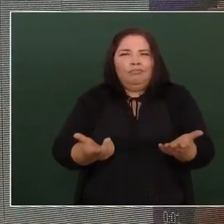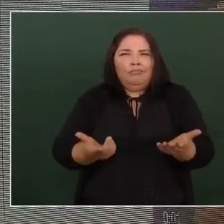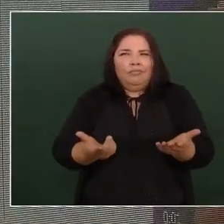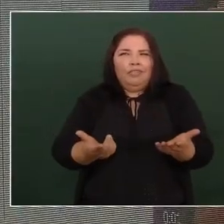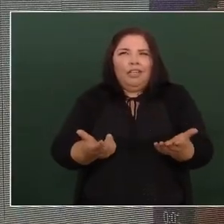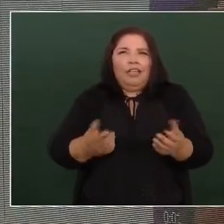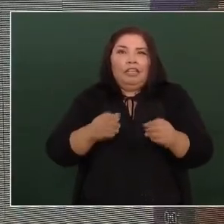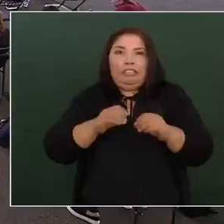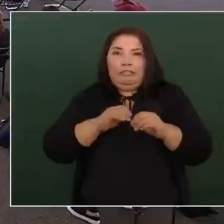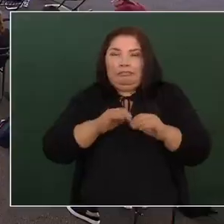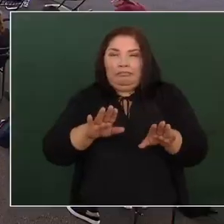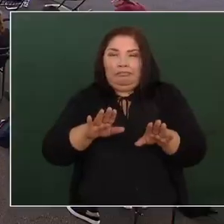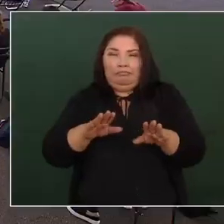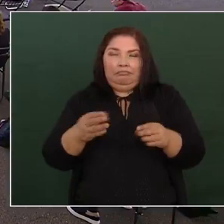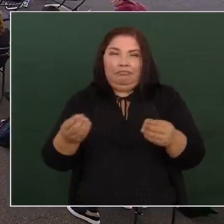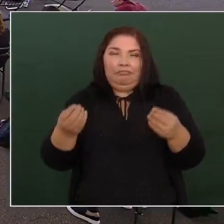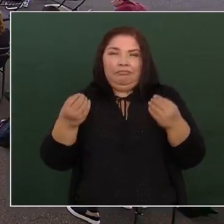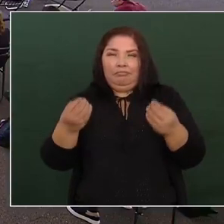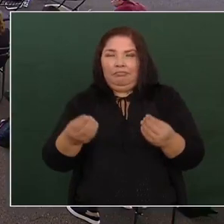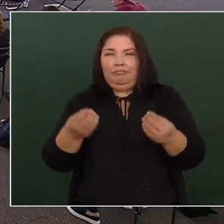ya nos hubiesen